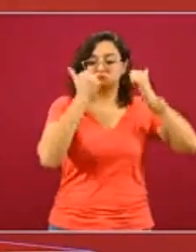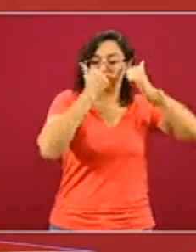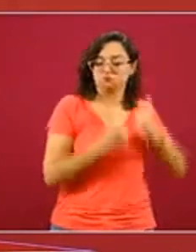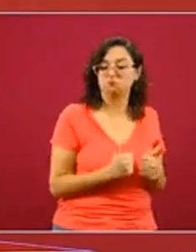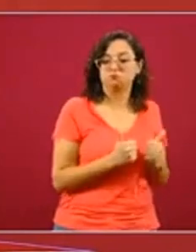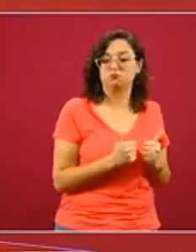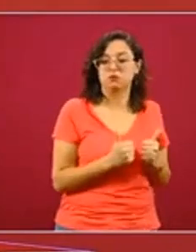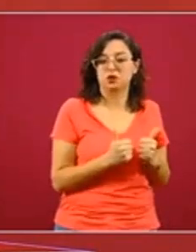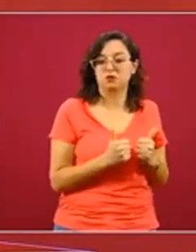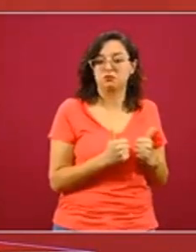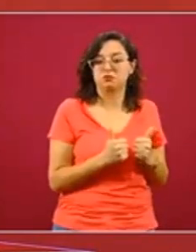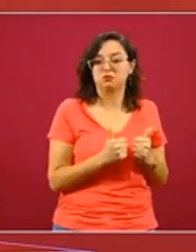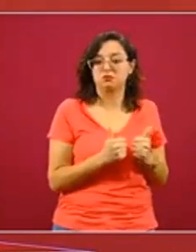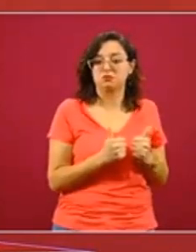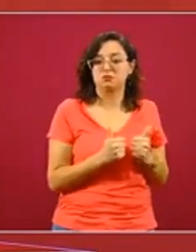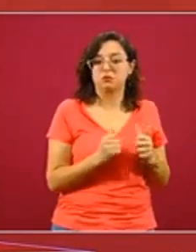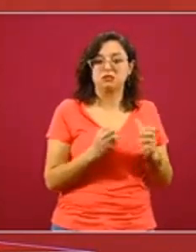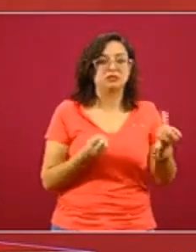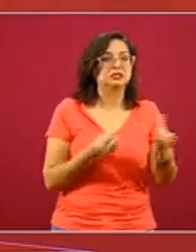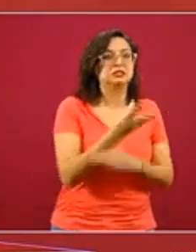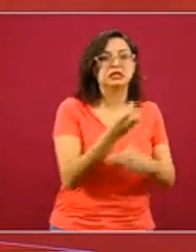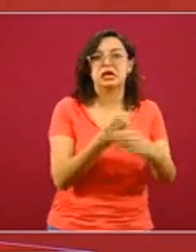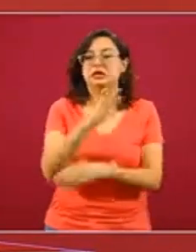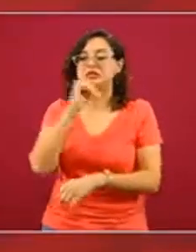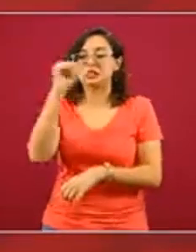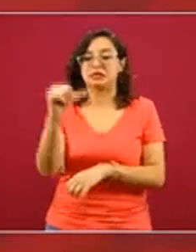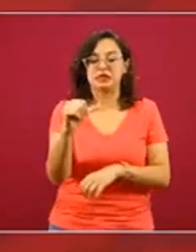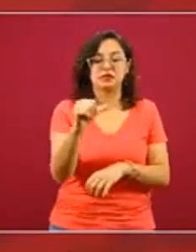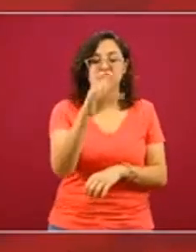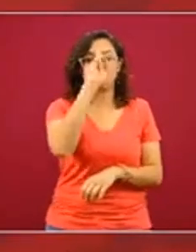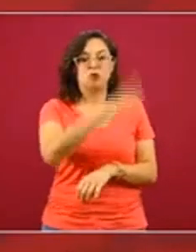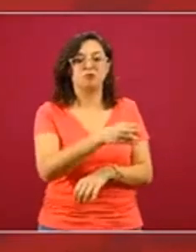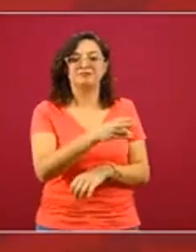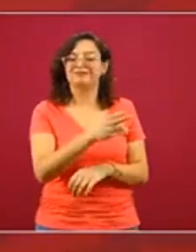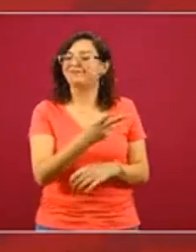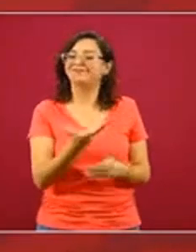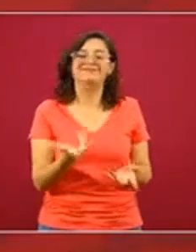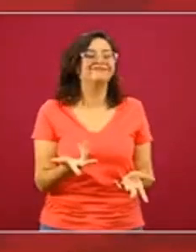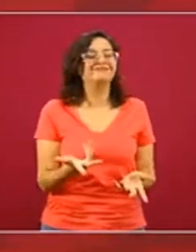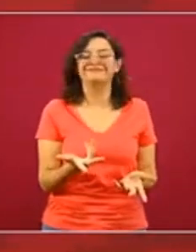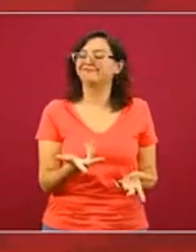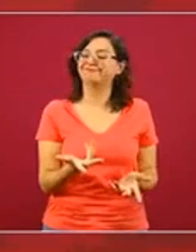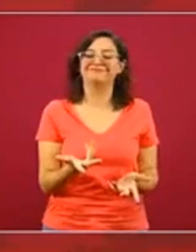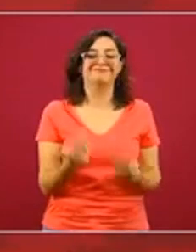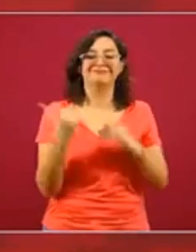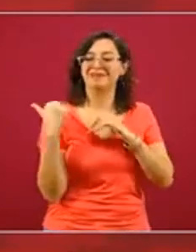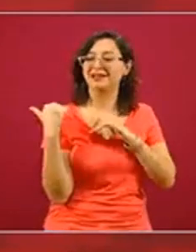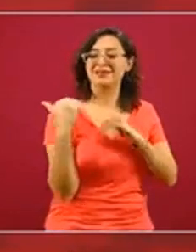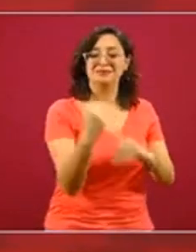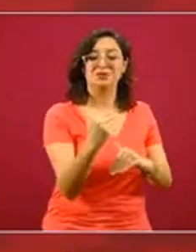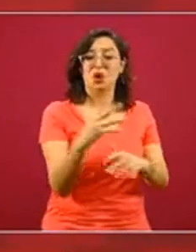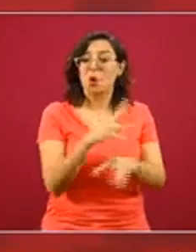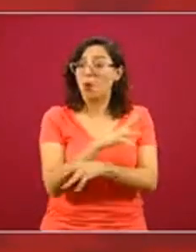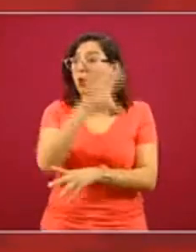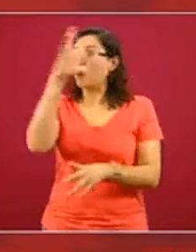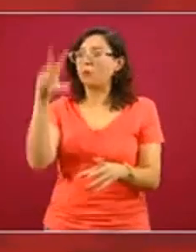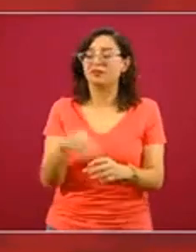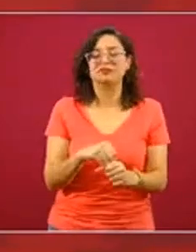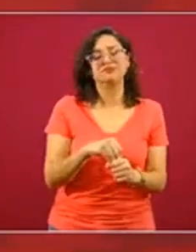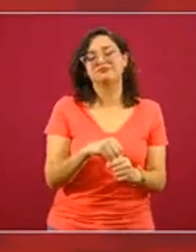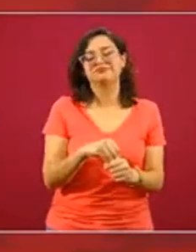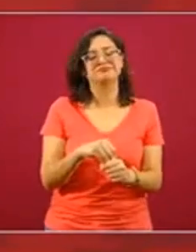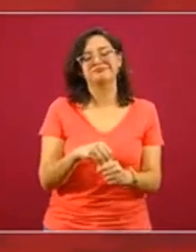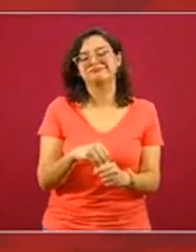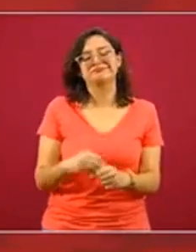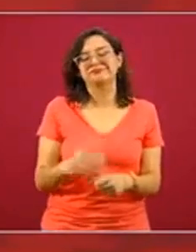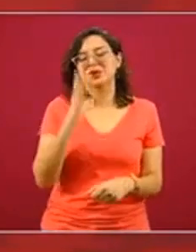las personas no se mueven en el espacio público. Esto es limitado, esto no tiene una utilidad completa para enfrentar el